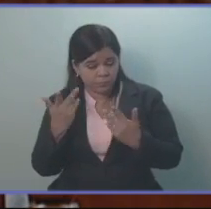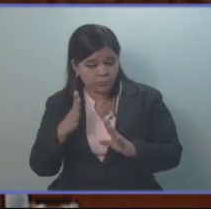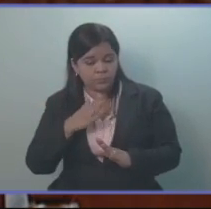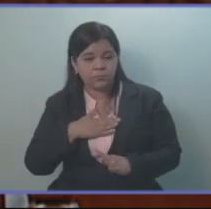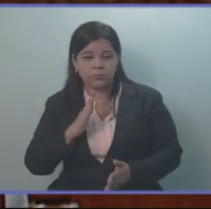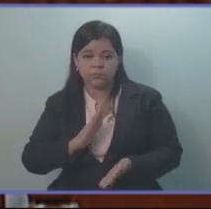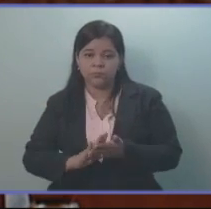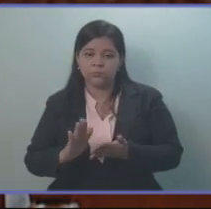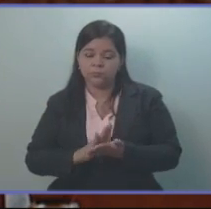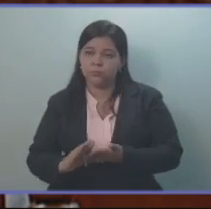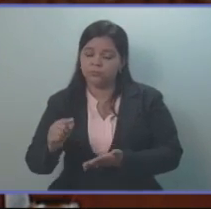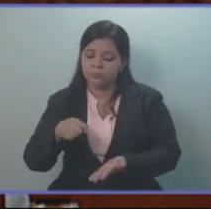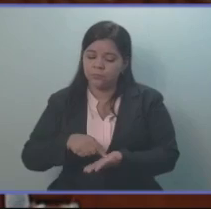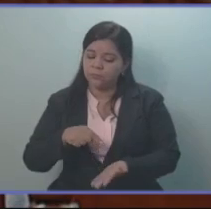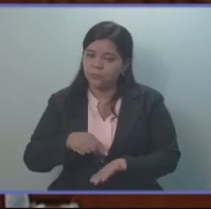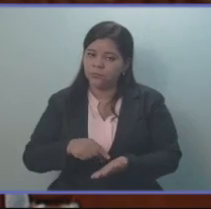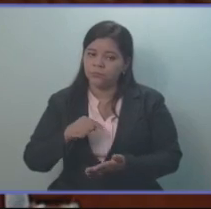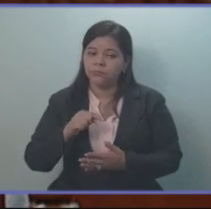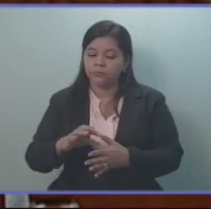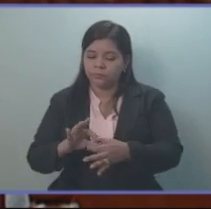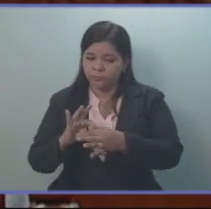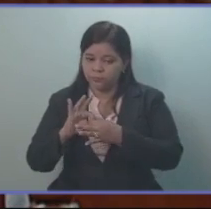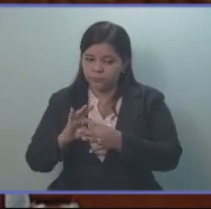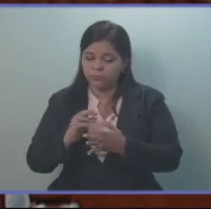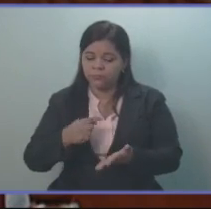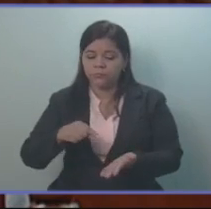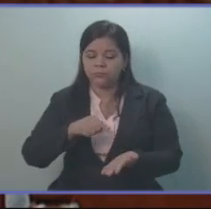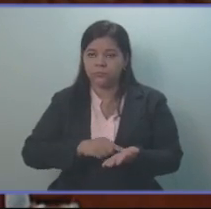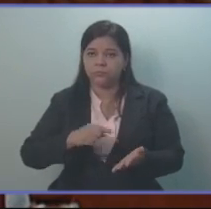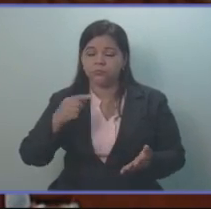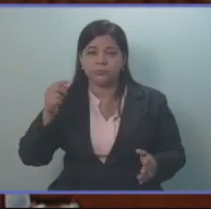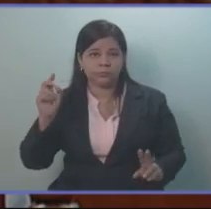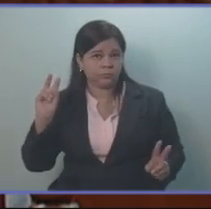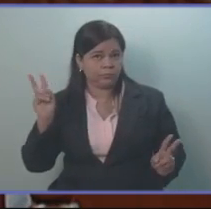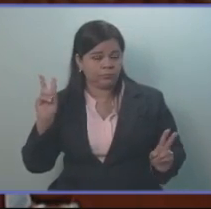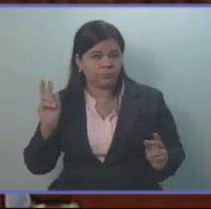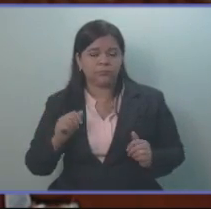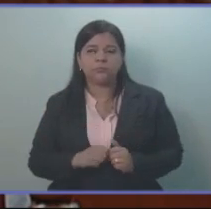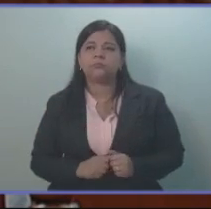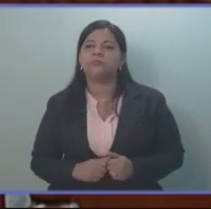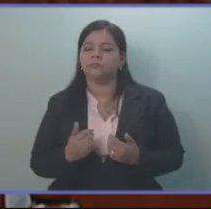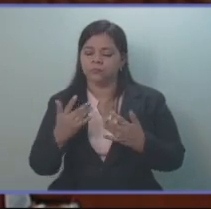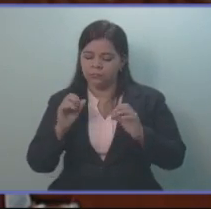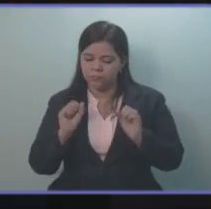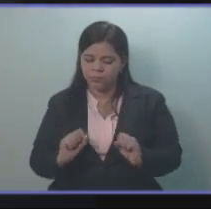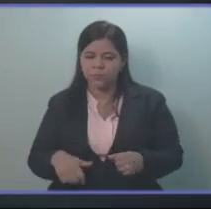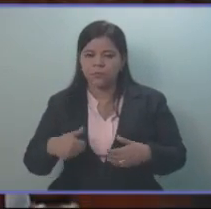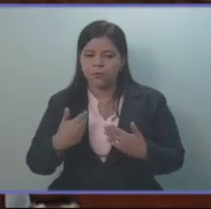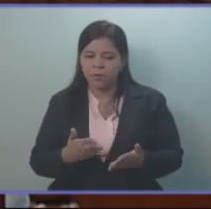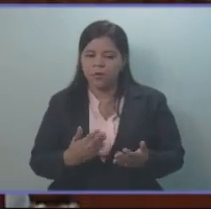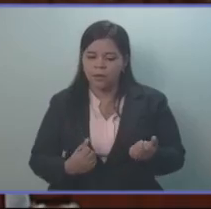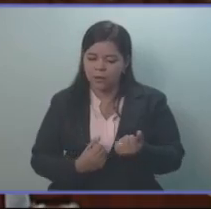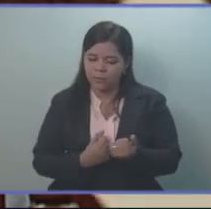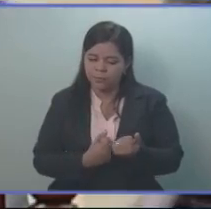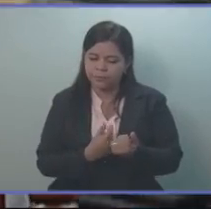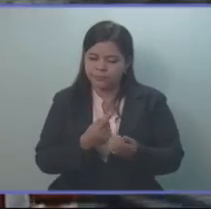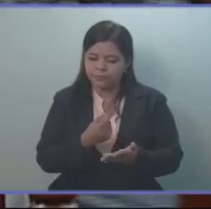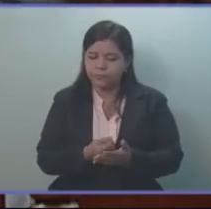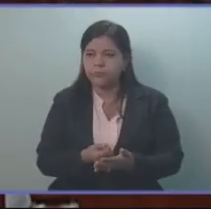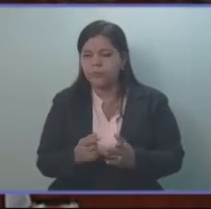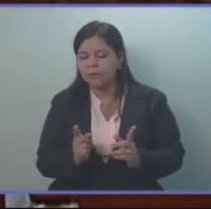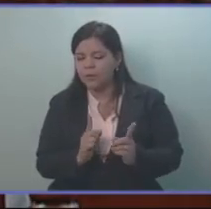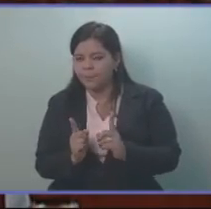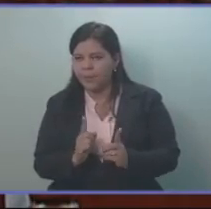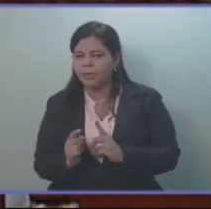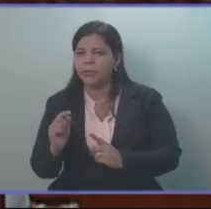de crédito de la CDAM del Centro Histórico de El Salvador, se podrá otorgar financiamiento según disponibilidad